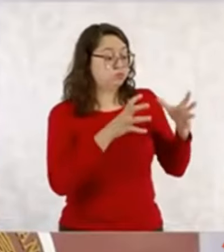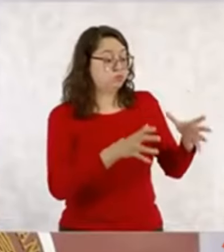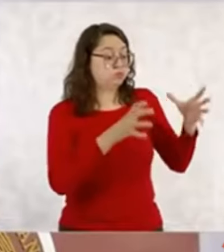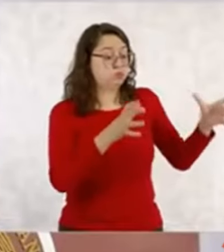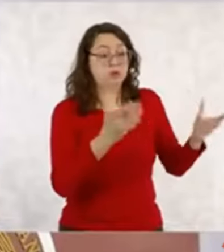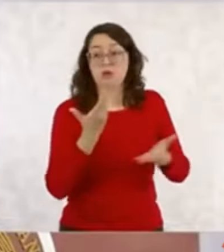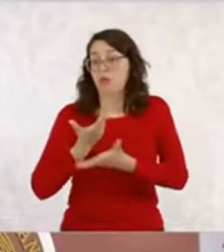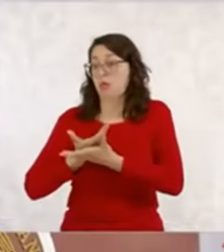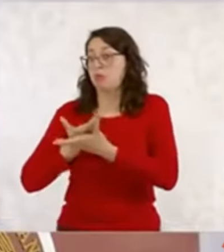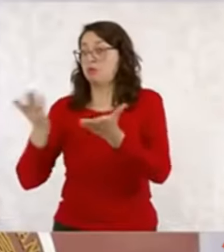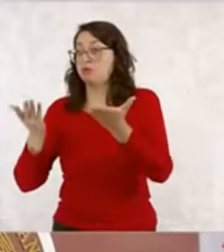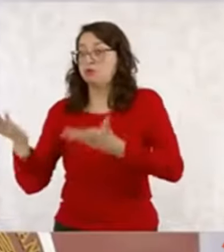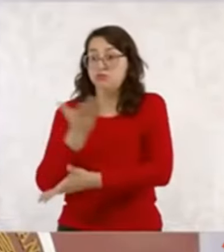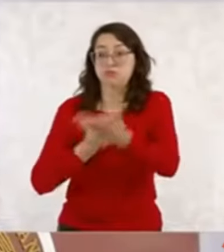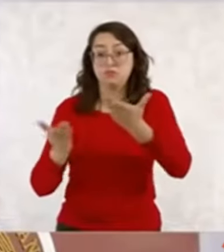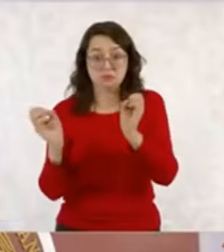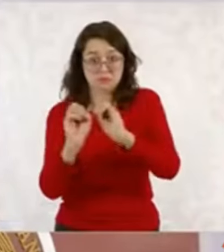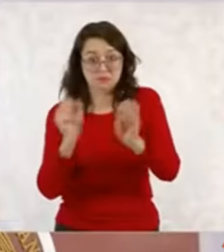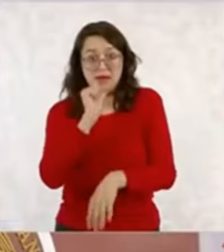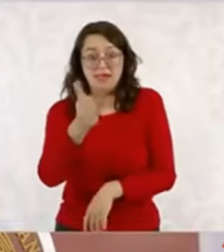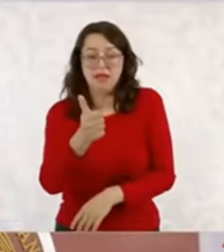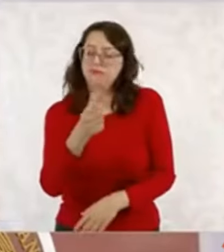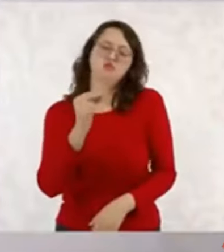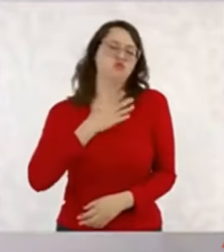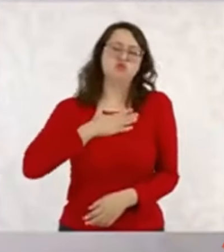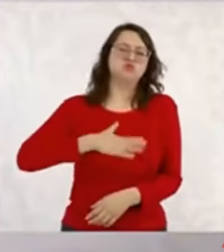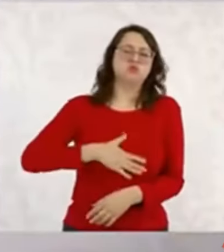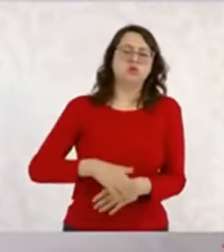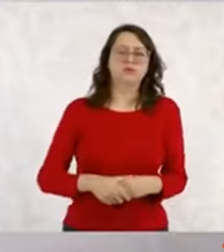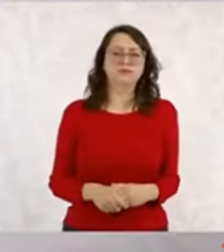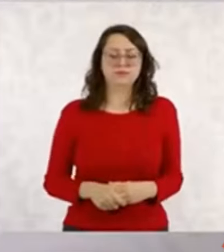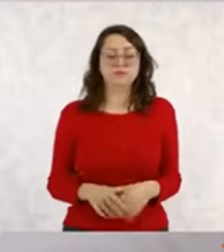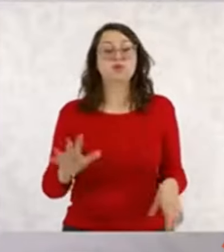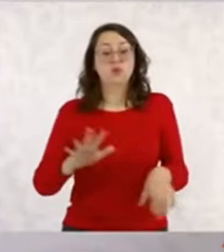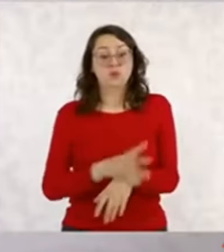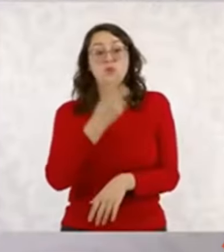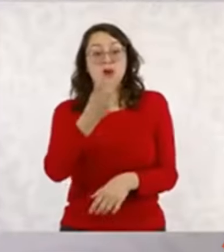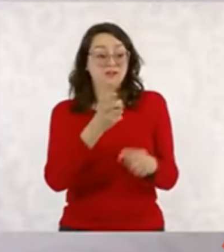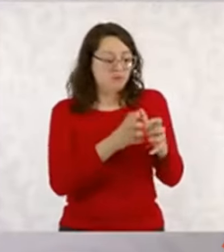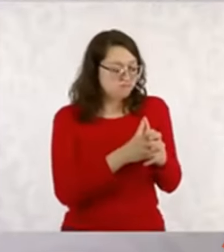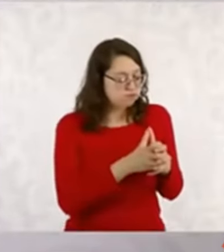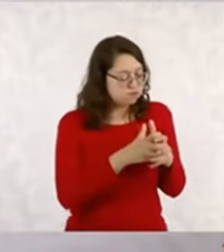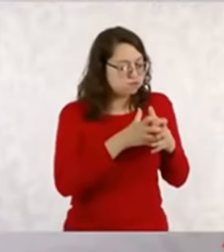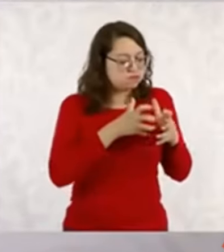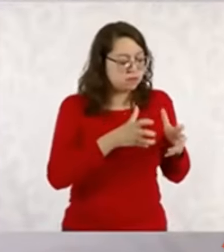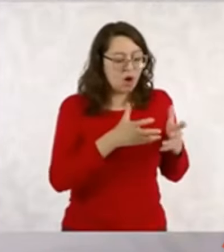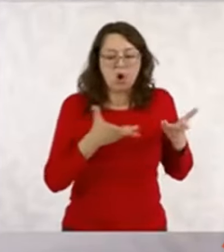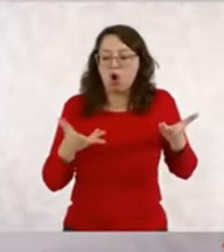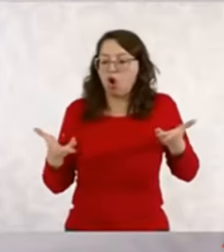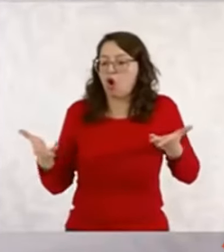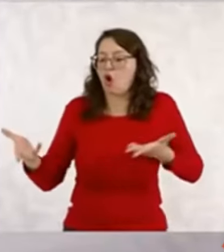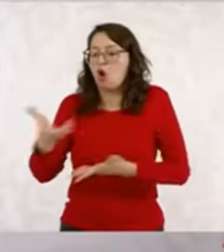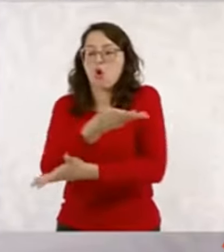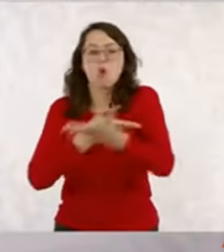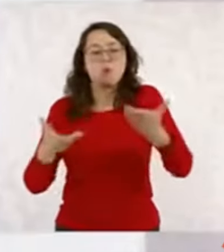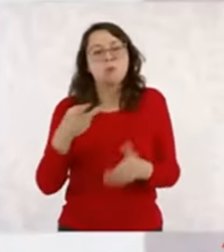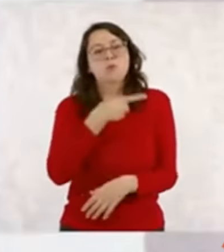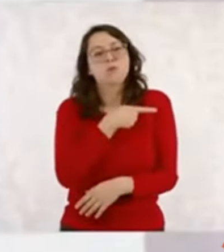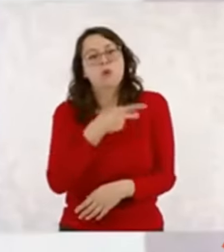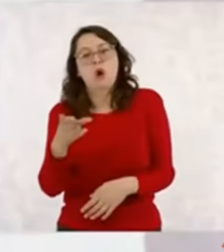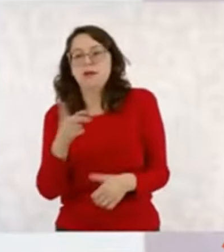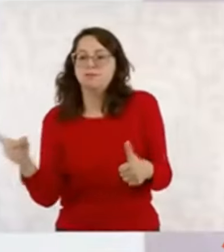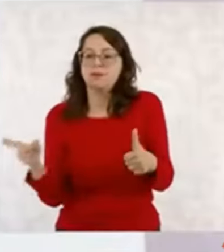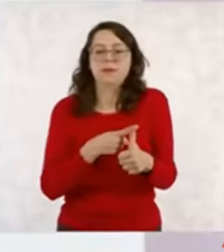llega a quien menos tiene. Por eso hablamos de prosperidad compartida, de por el bien de todos, primero los